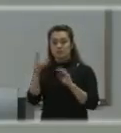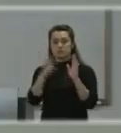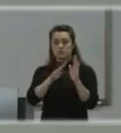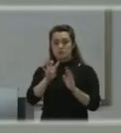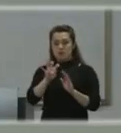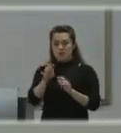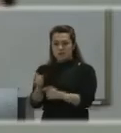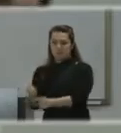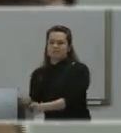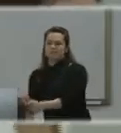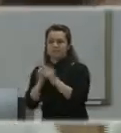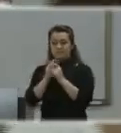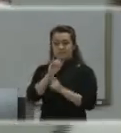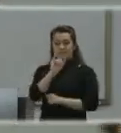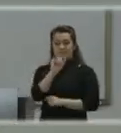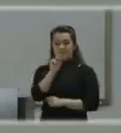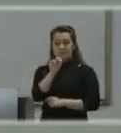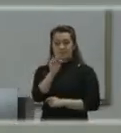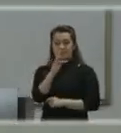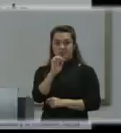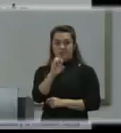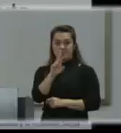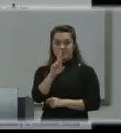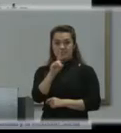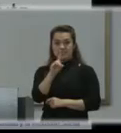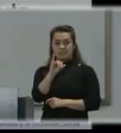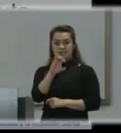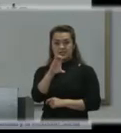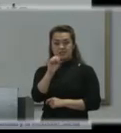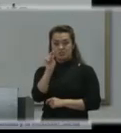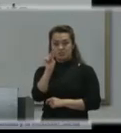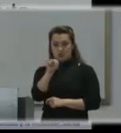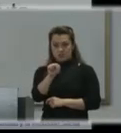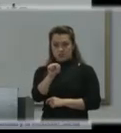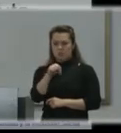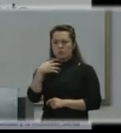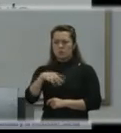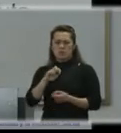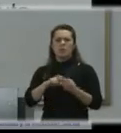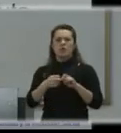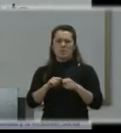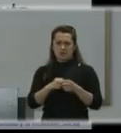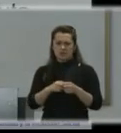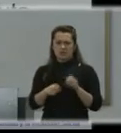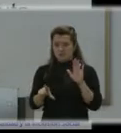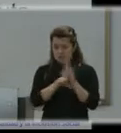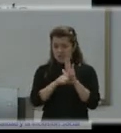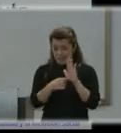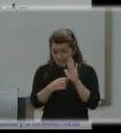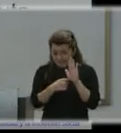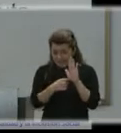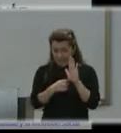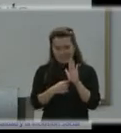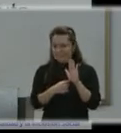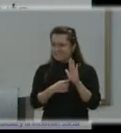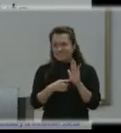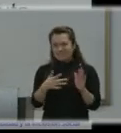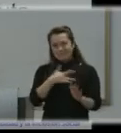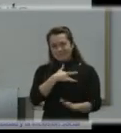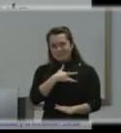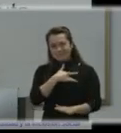ley clasifica la discapacidad en absoluta y relativa, lo cual es muy problemático. Esta ley nosotros la consideramos problema, no nos